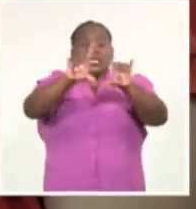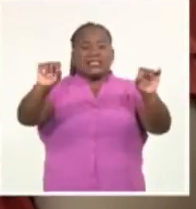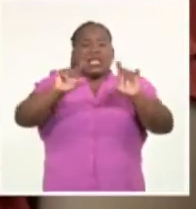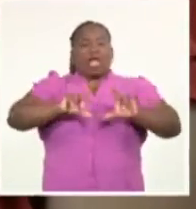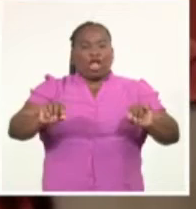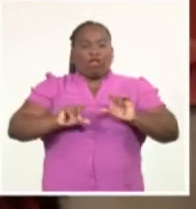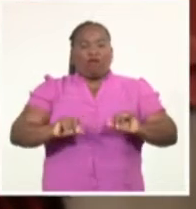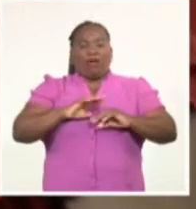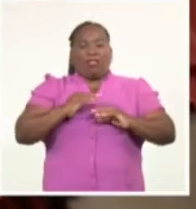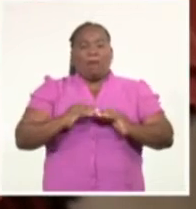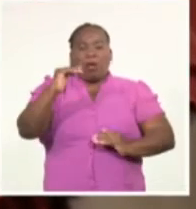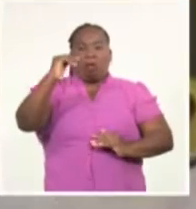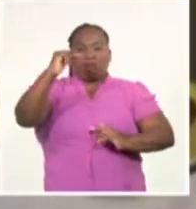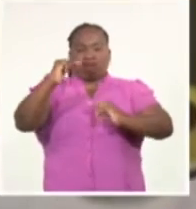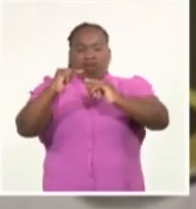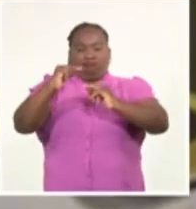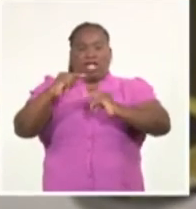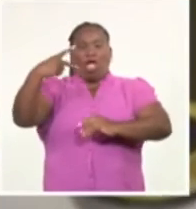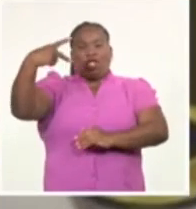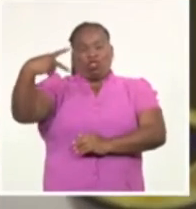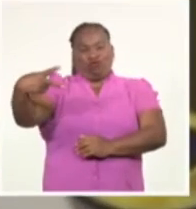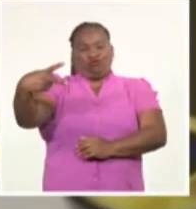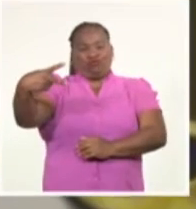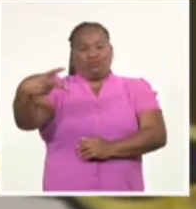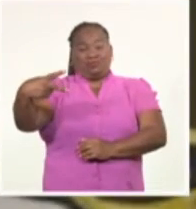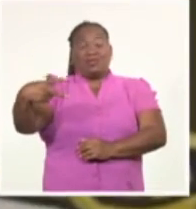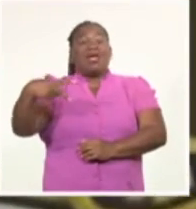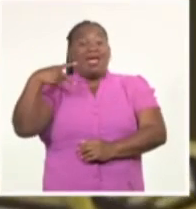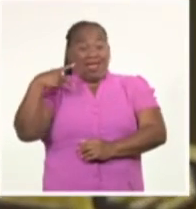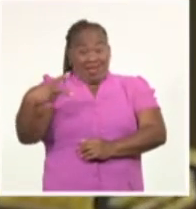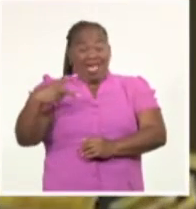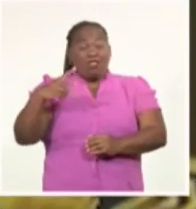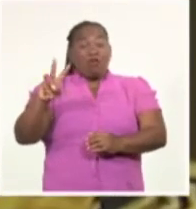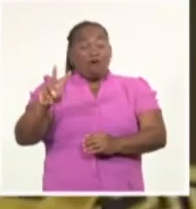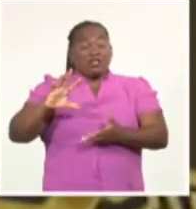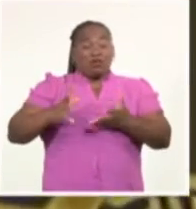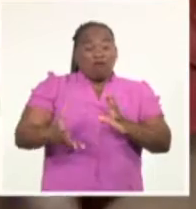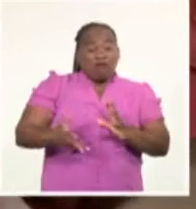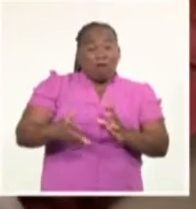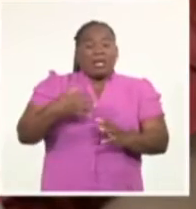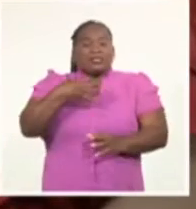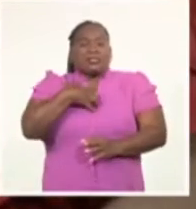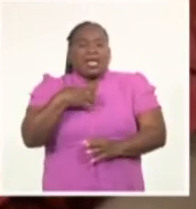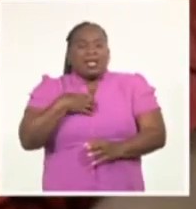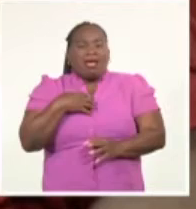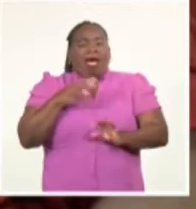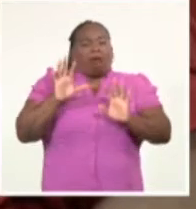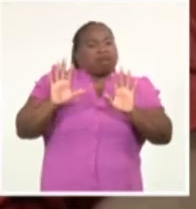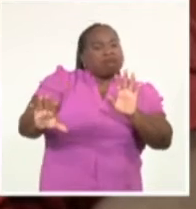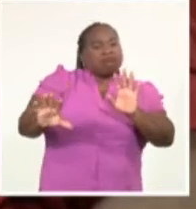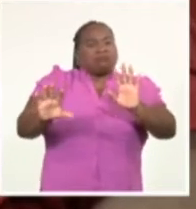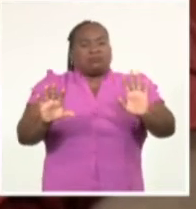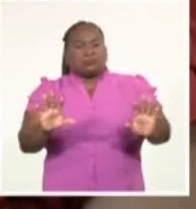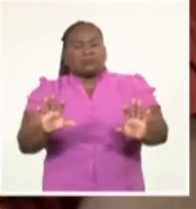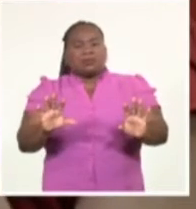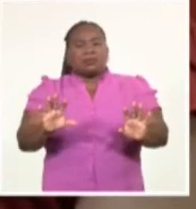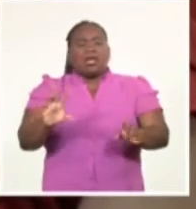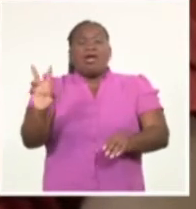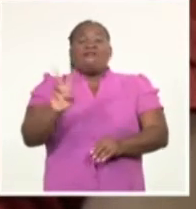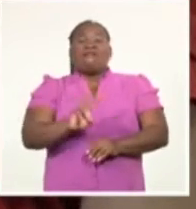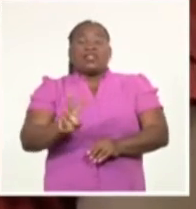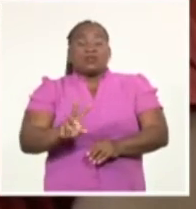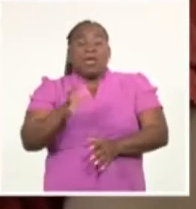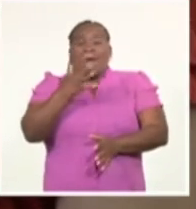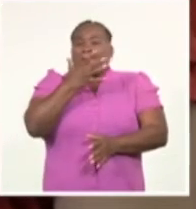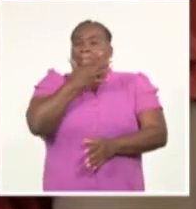se reduce a las 2 que conocemos hoy. Ambas versiones de Marín Barona tenían particularidades. Las versiones en sentido general se